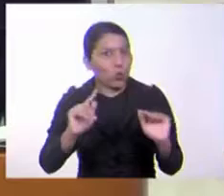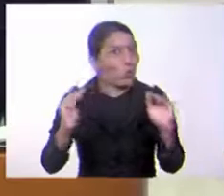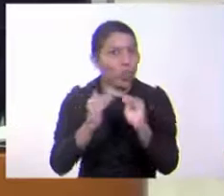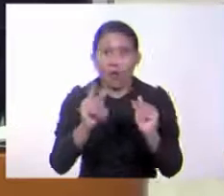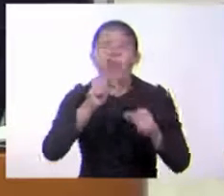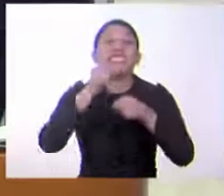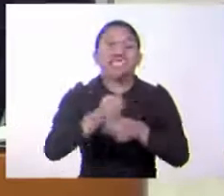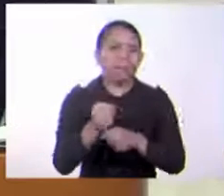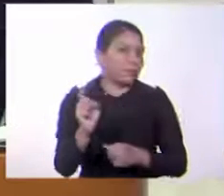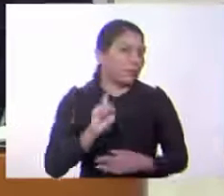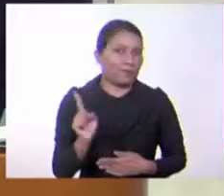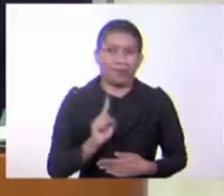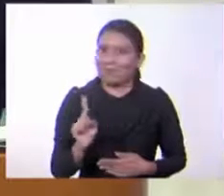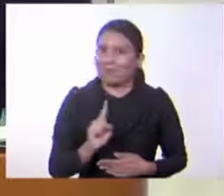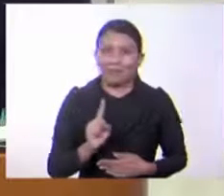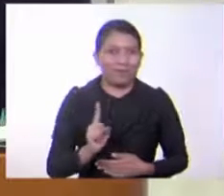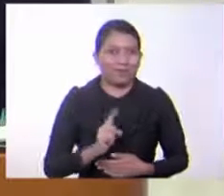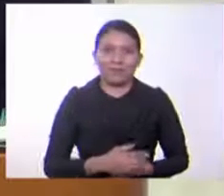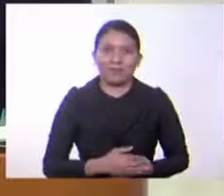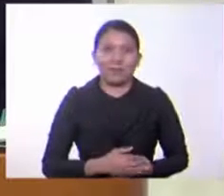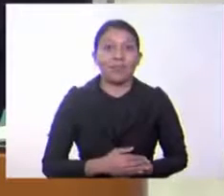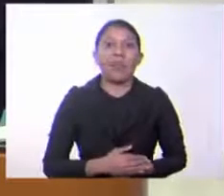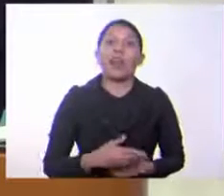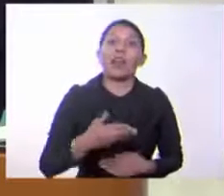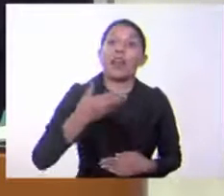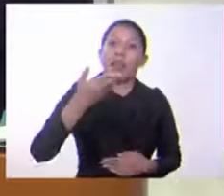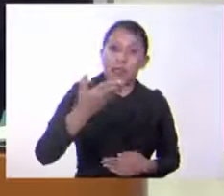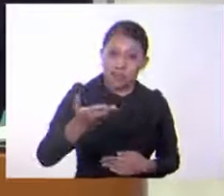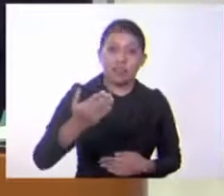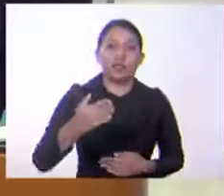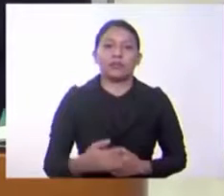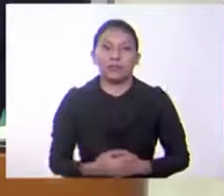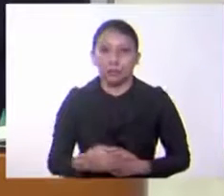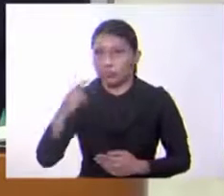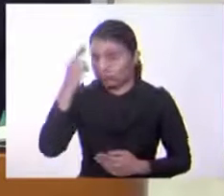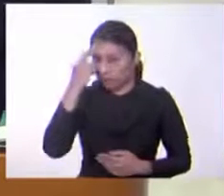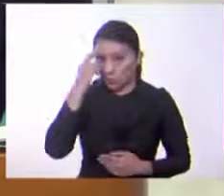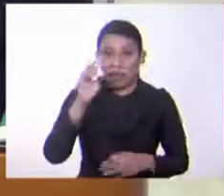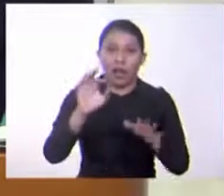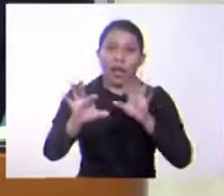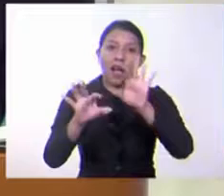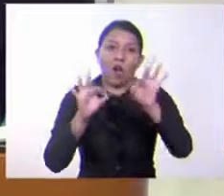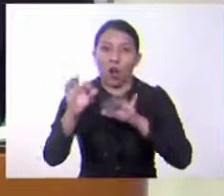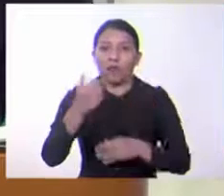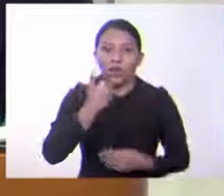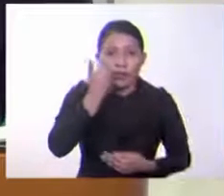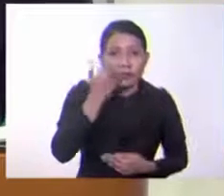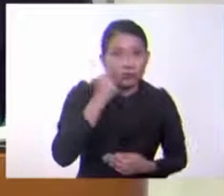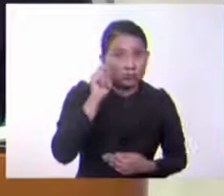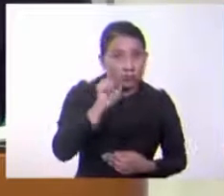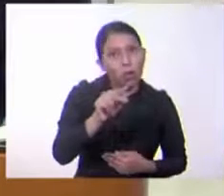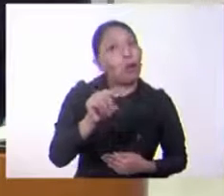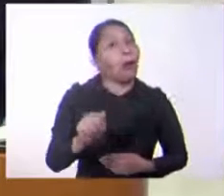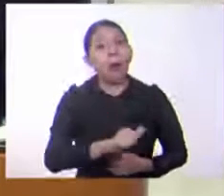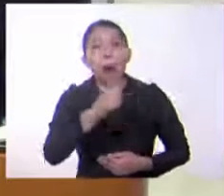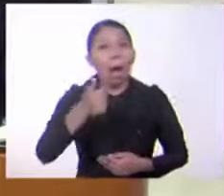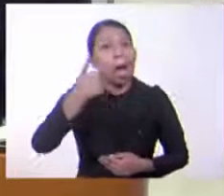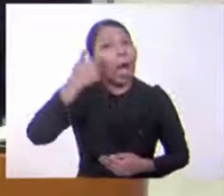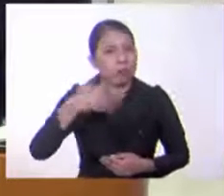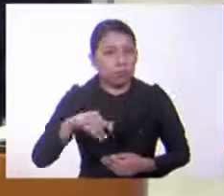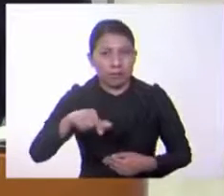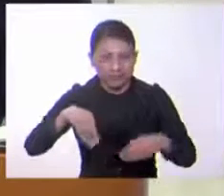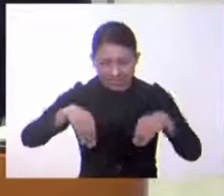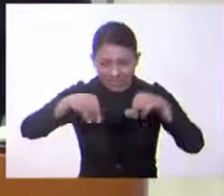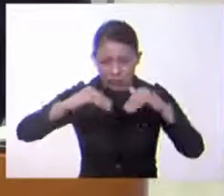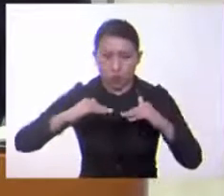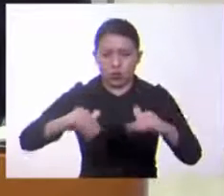garantizar. No podemos garantizar. Con lo que tú dices, incluso creo que los chicos en casa podrán tener otro ejemplo que si el suelo está